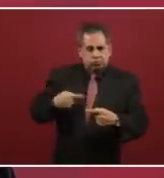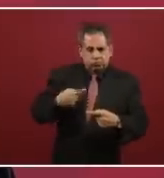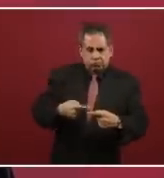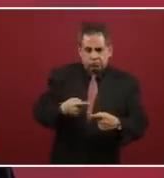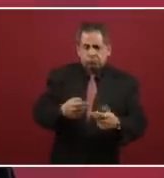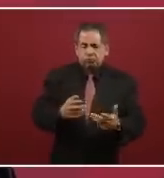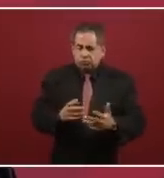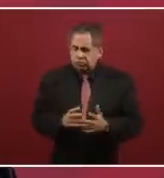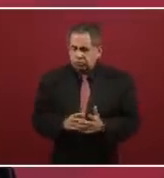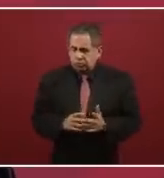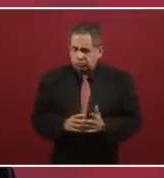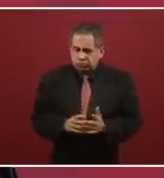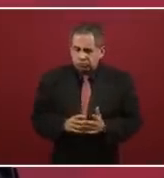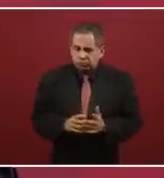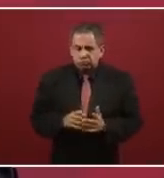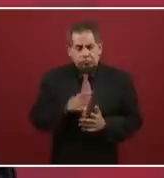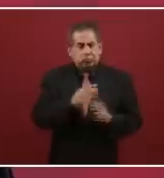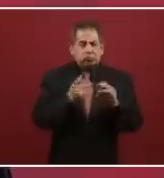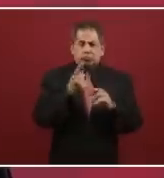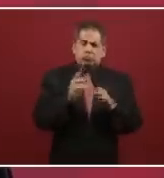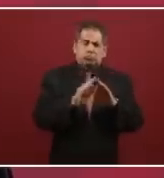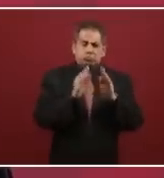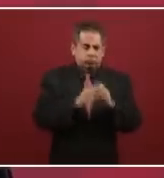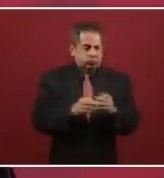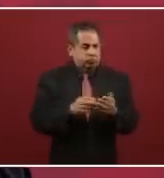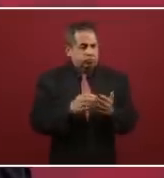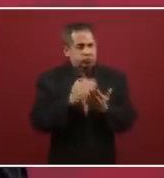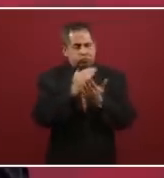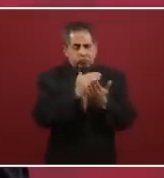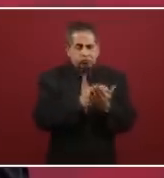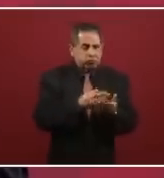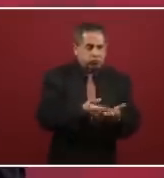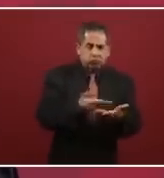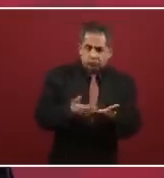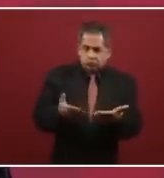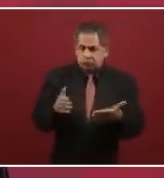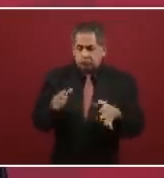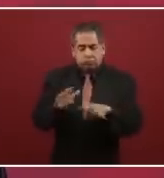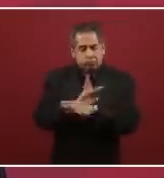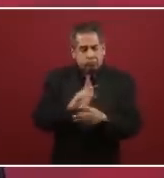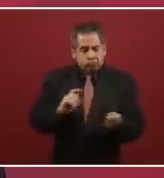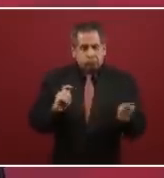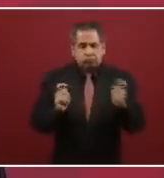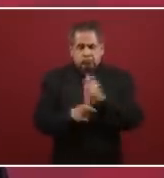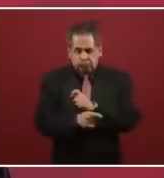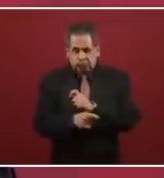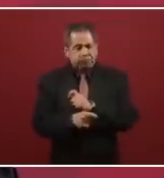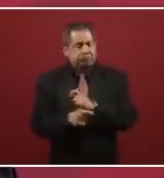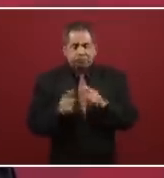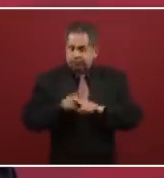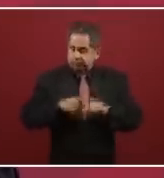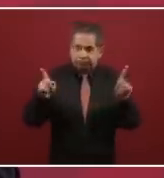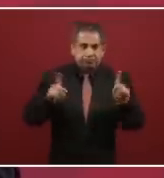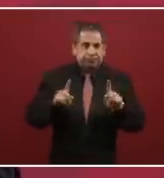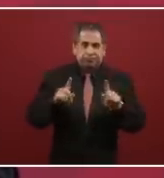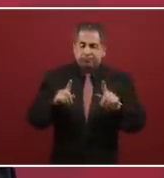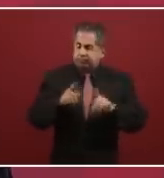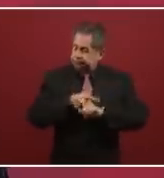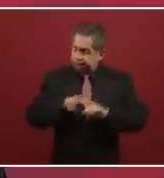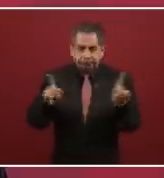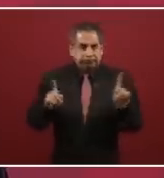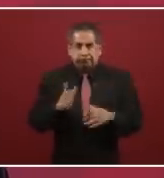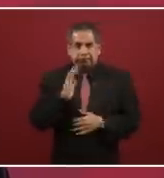de una forma y ahora cambia ¿sí? Y se va a manejar de otra